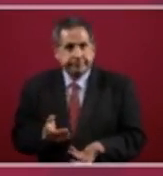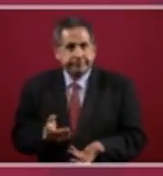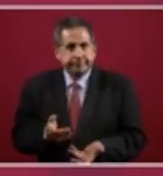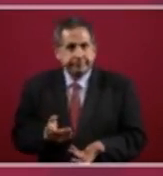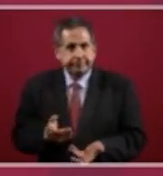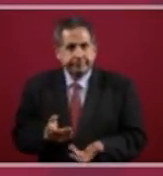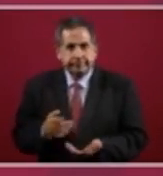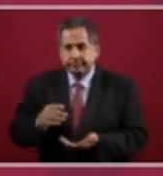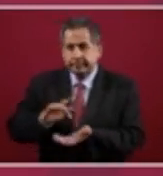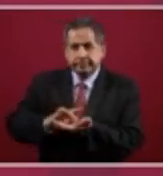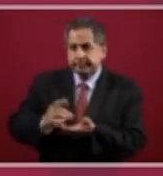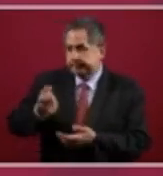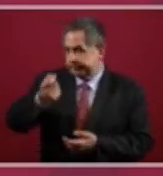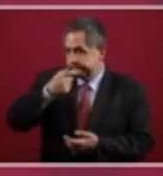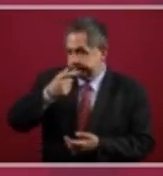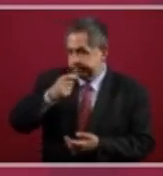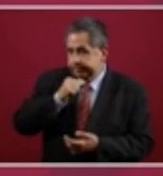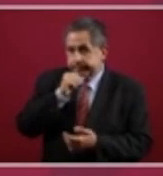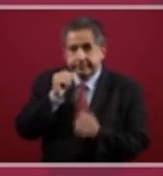el medicamento